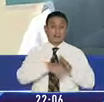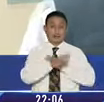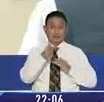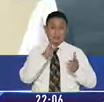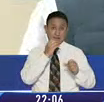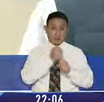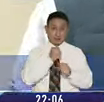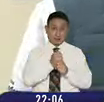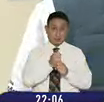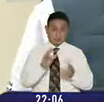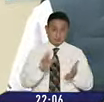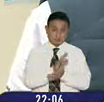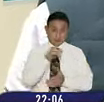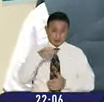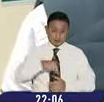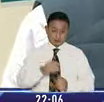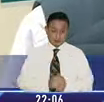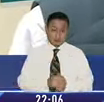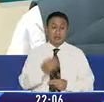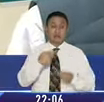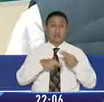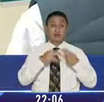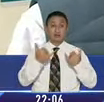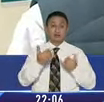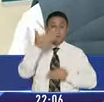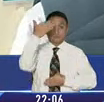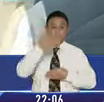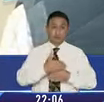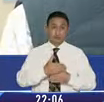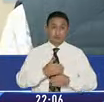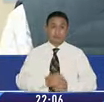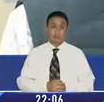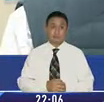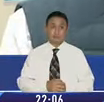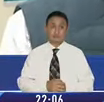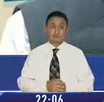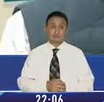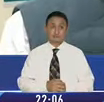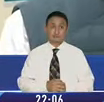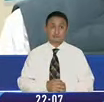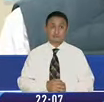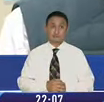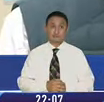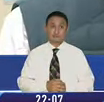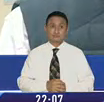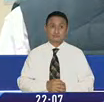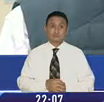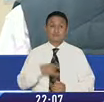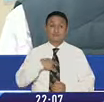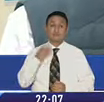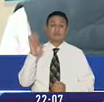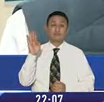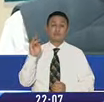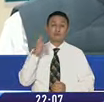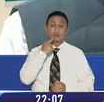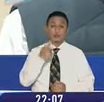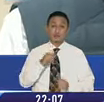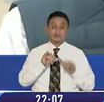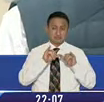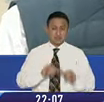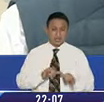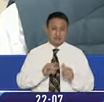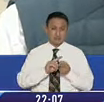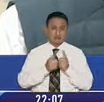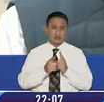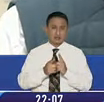trabajos. Justamente por eso el negocio también lo estoy cerrando más temprano. Pensarlo incluso con mi esposa, decirnos, ¿nos quedamos o nos